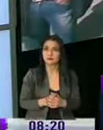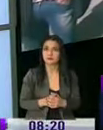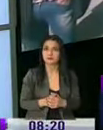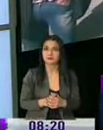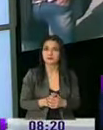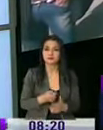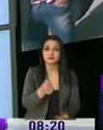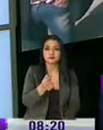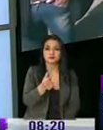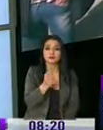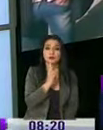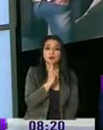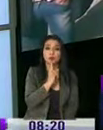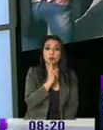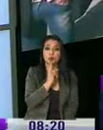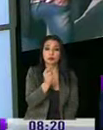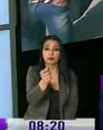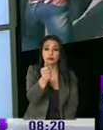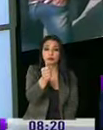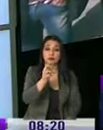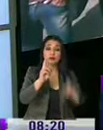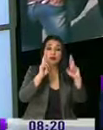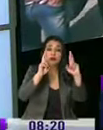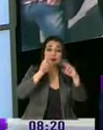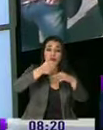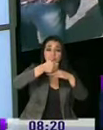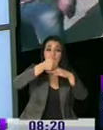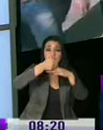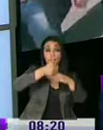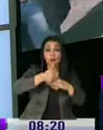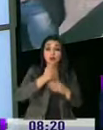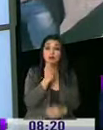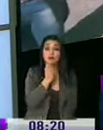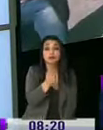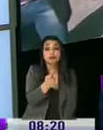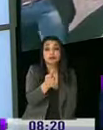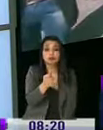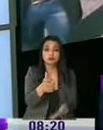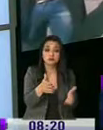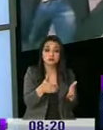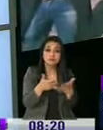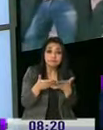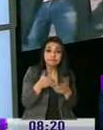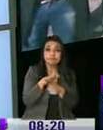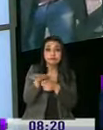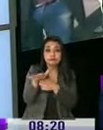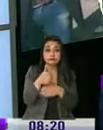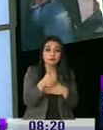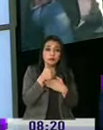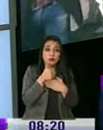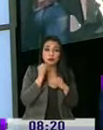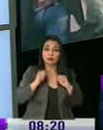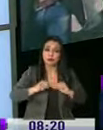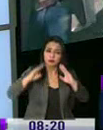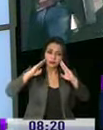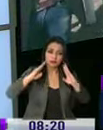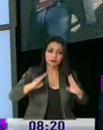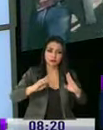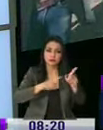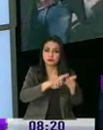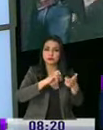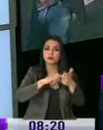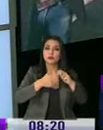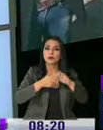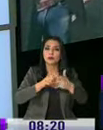la velita, ojalá la velita sea la que nos ayude para poder finiquitar los problemas que tienen